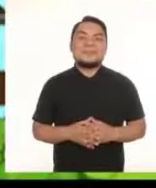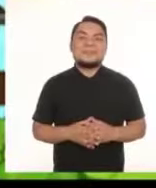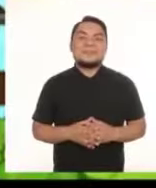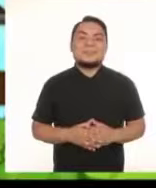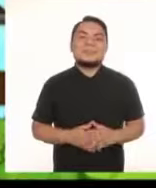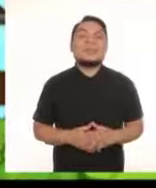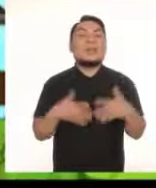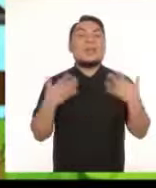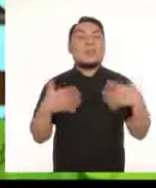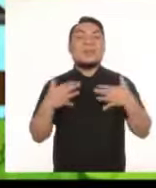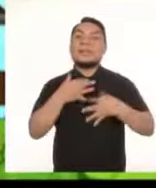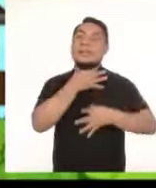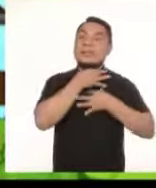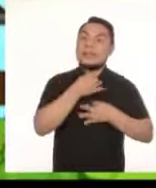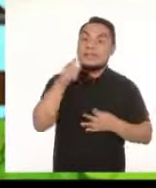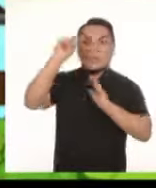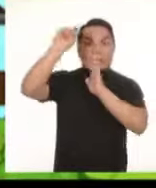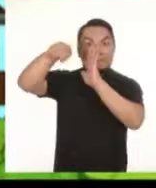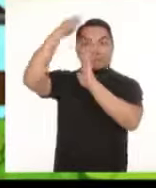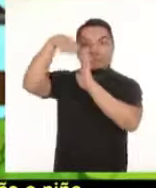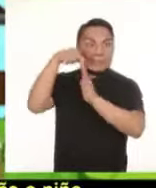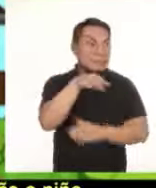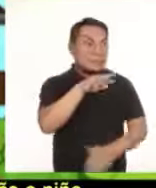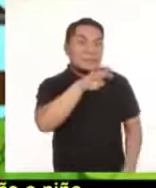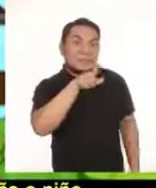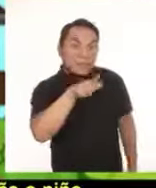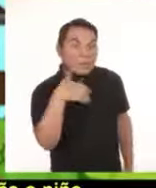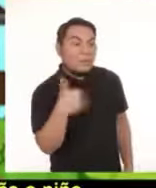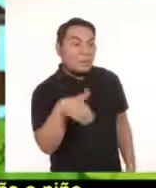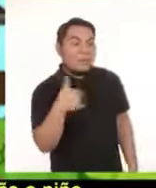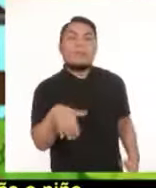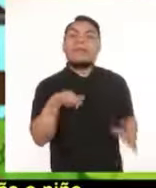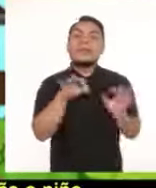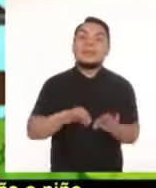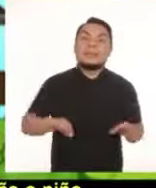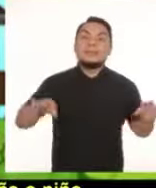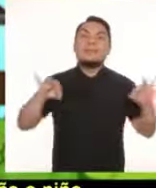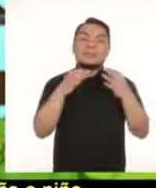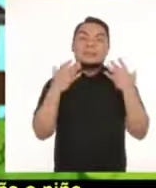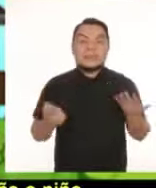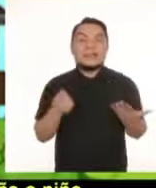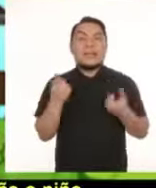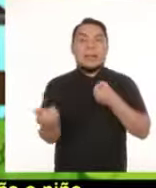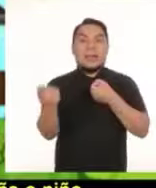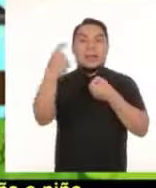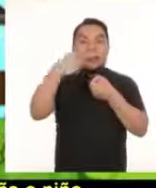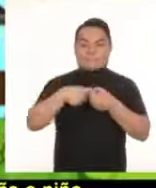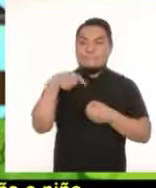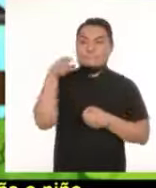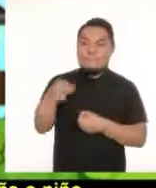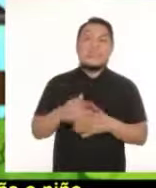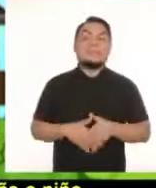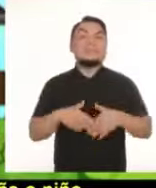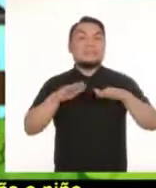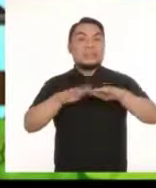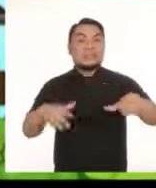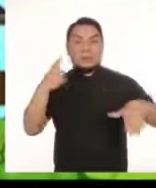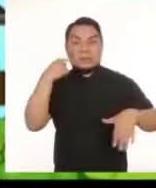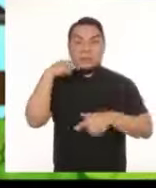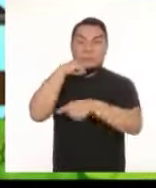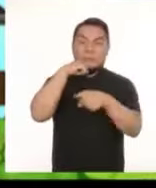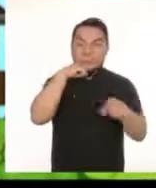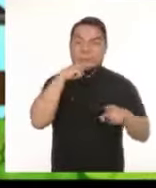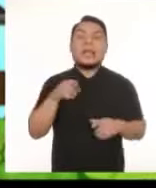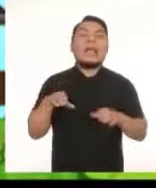¡Qué interesante video, Raquel! ¡Qué importante es la participación de la niña o niño